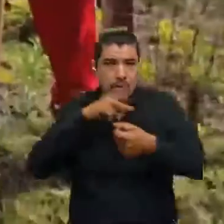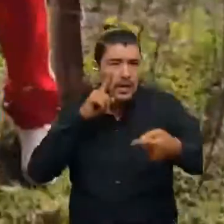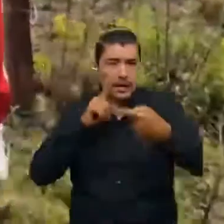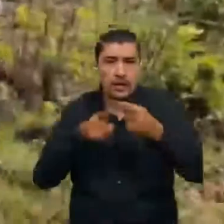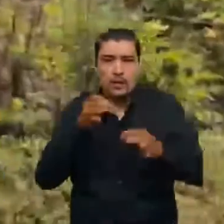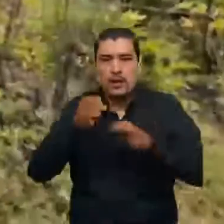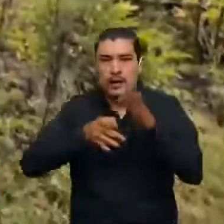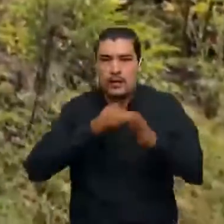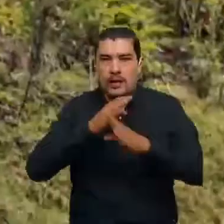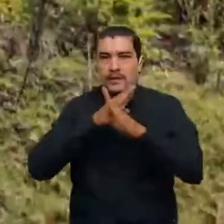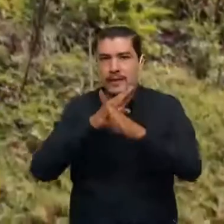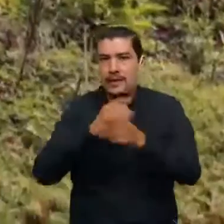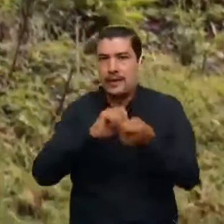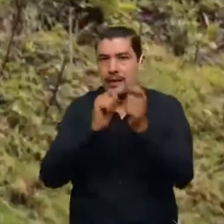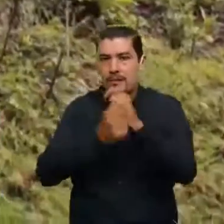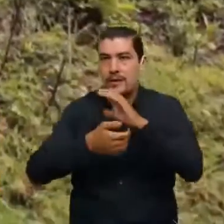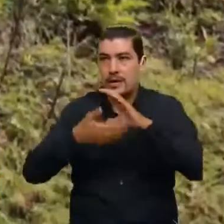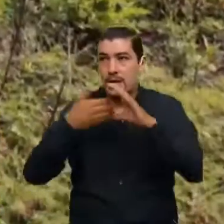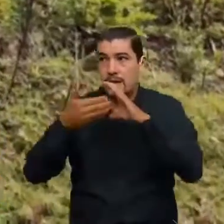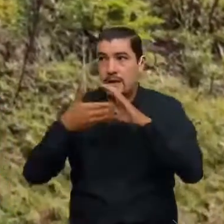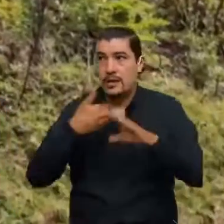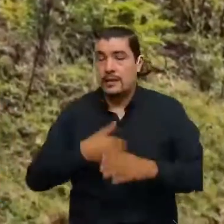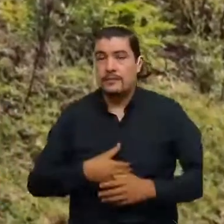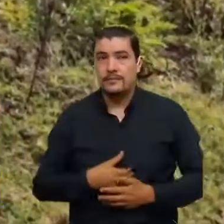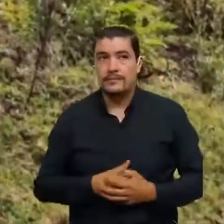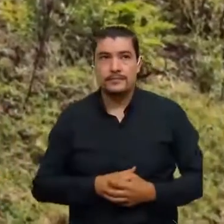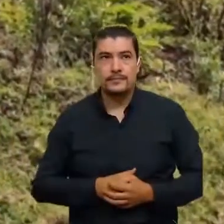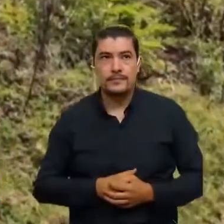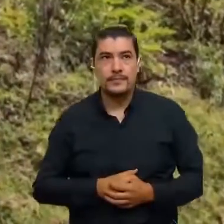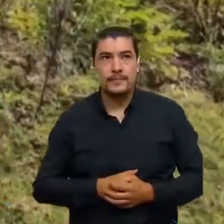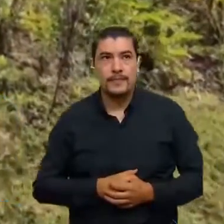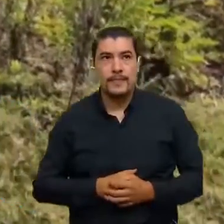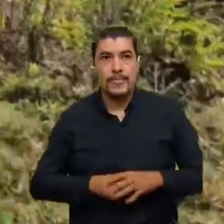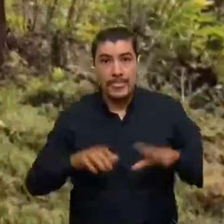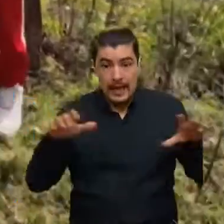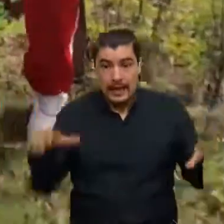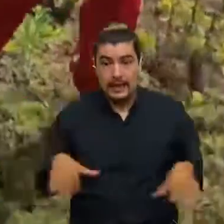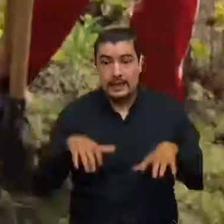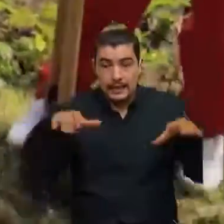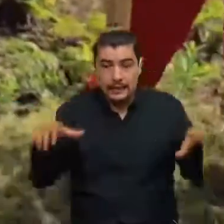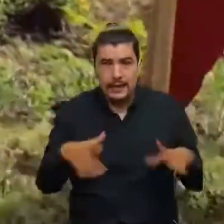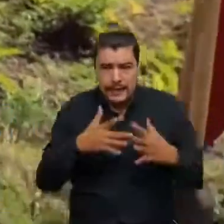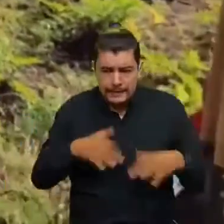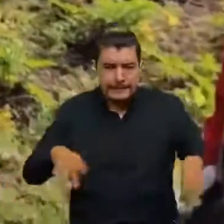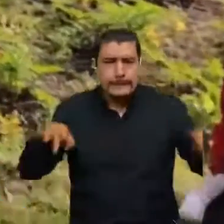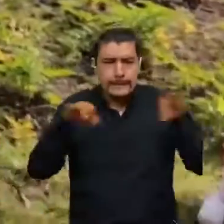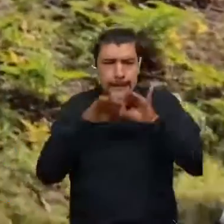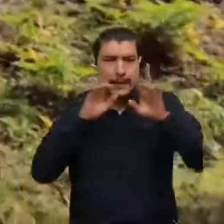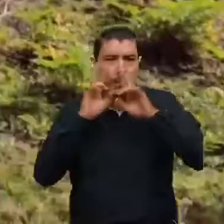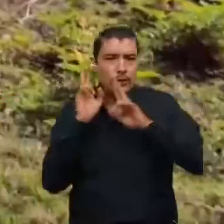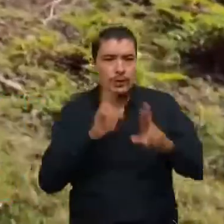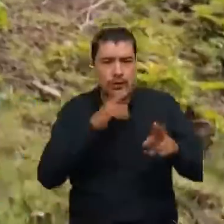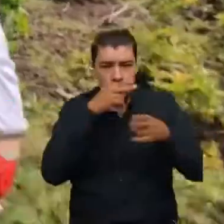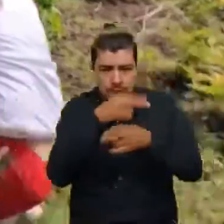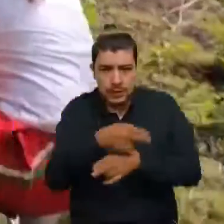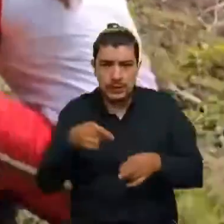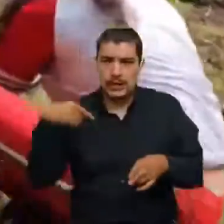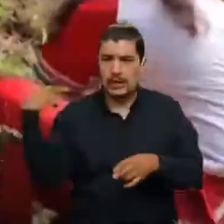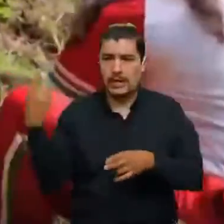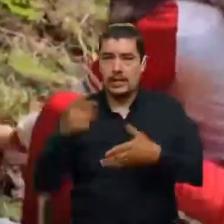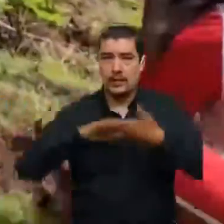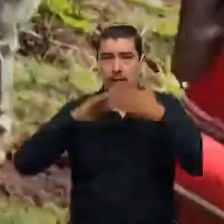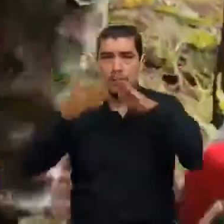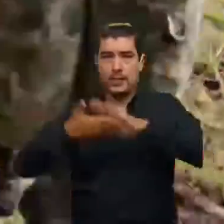del cambio climático y a los devastadores efectos del calentamiento global. Una actividad muy importante de resaltar con nuestros niños, con toda nuestra comunidad